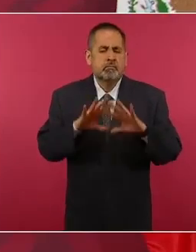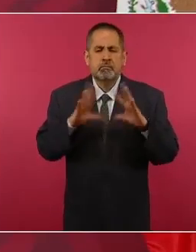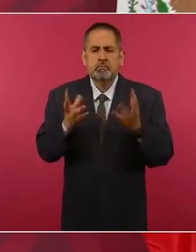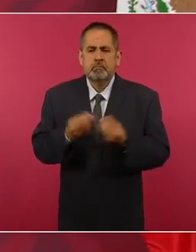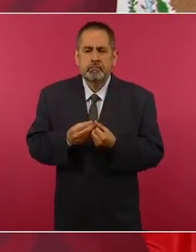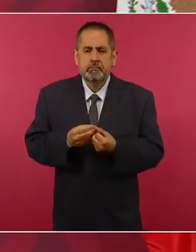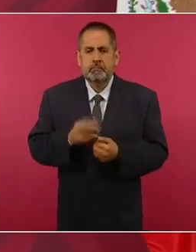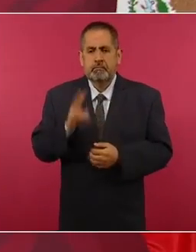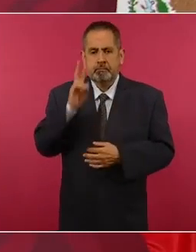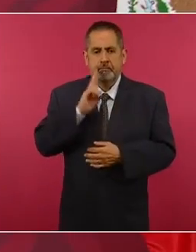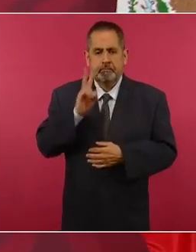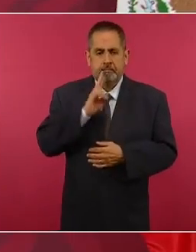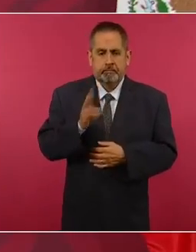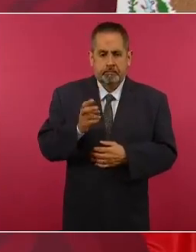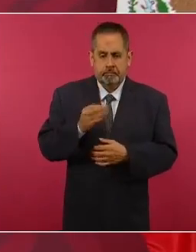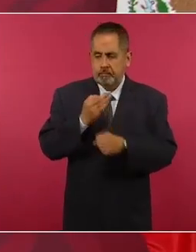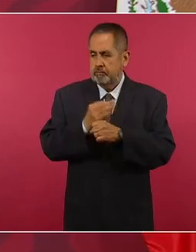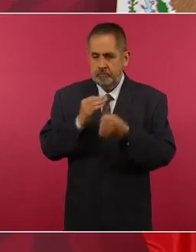con nosotros,